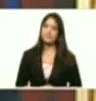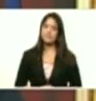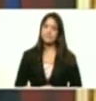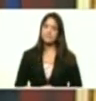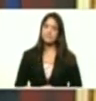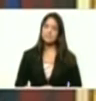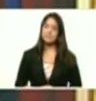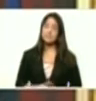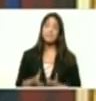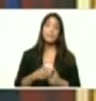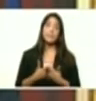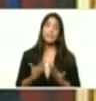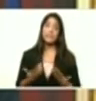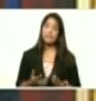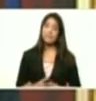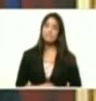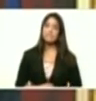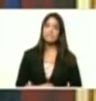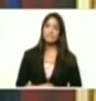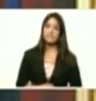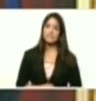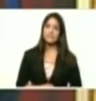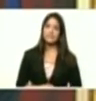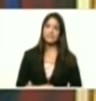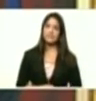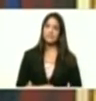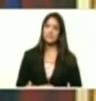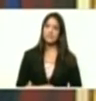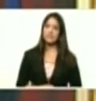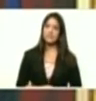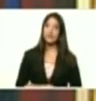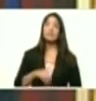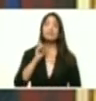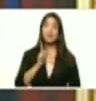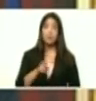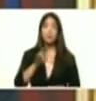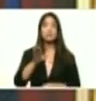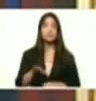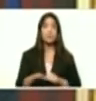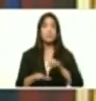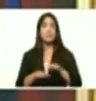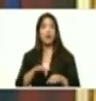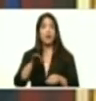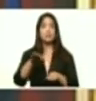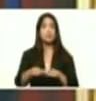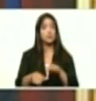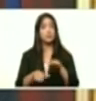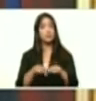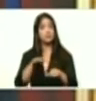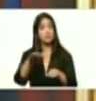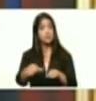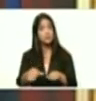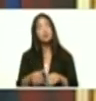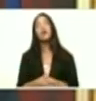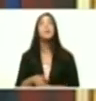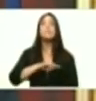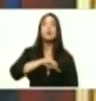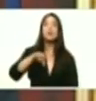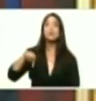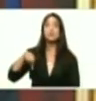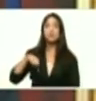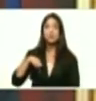Así que tenemos que dar los pasos para nosotros,